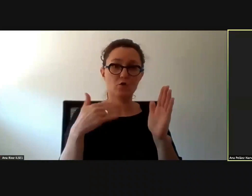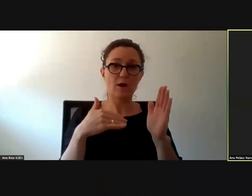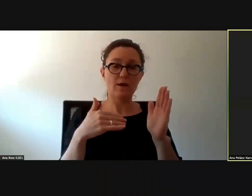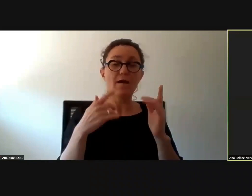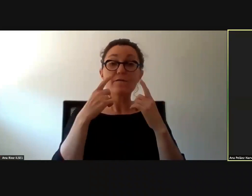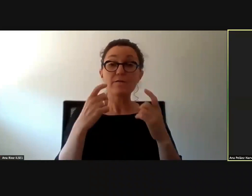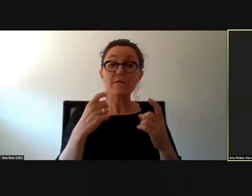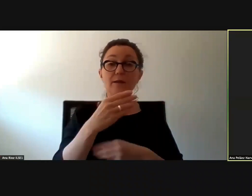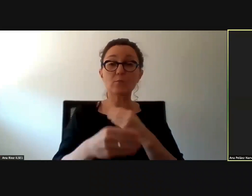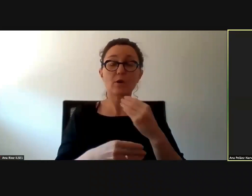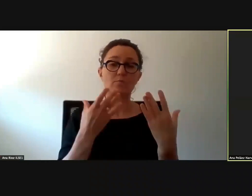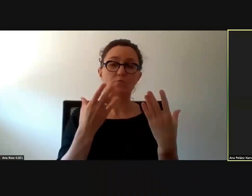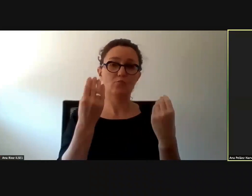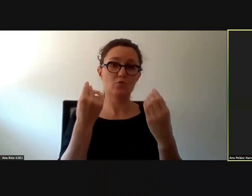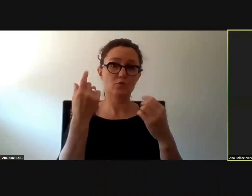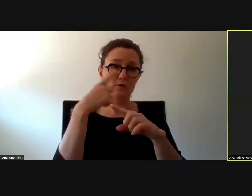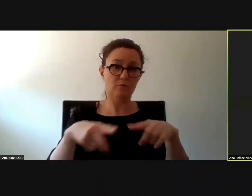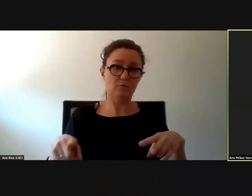gracias a